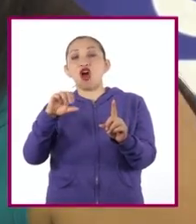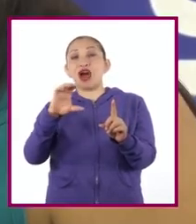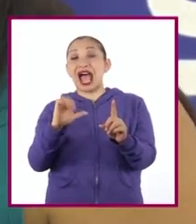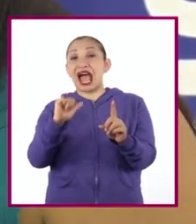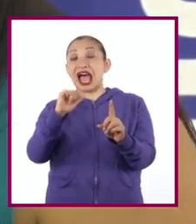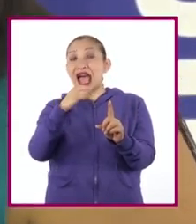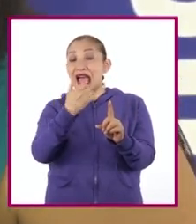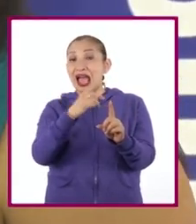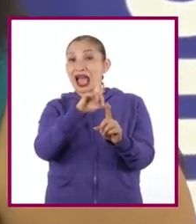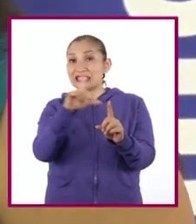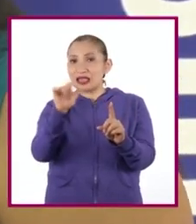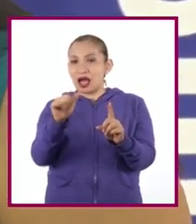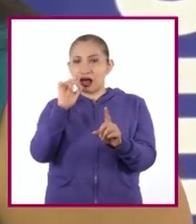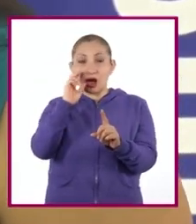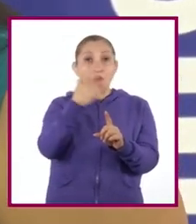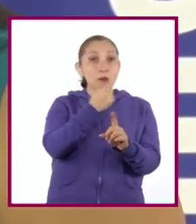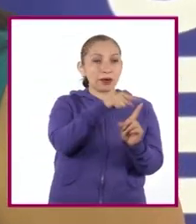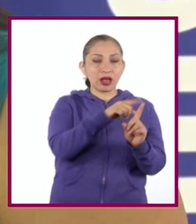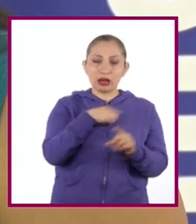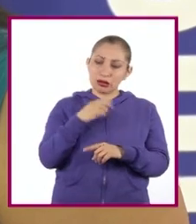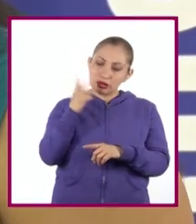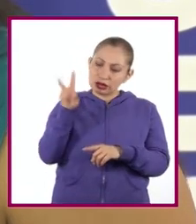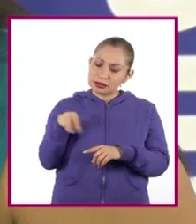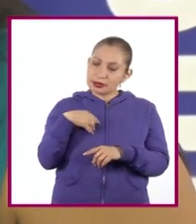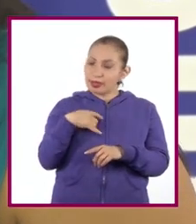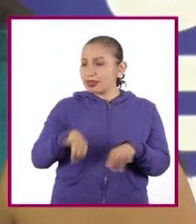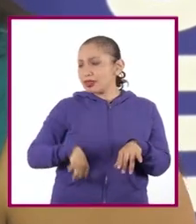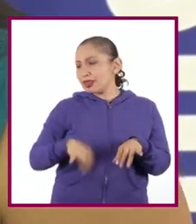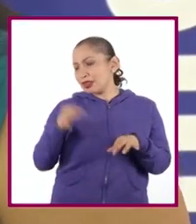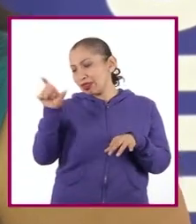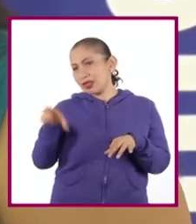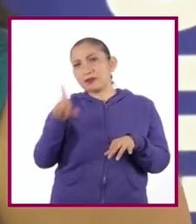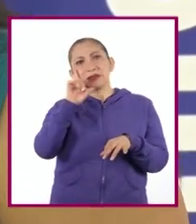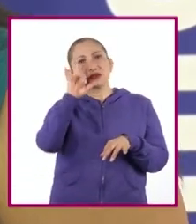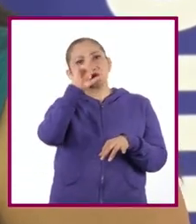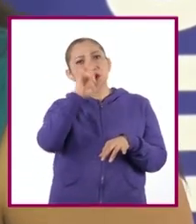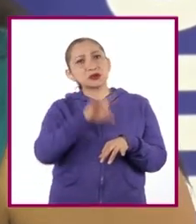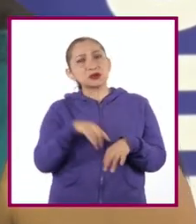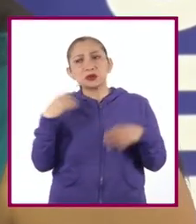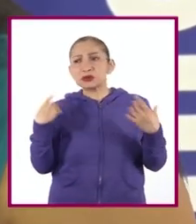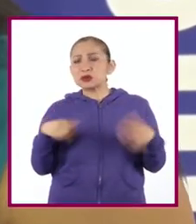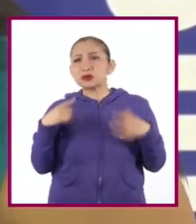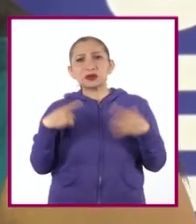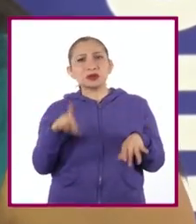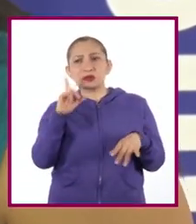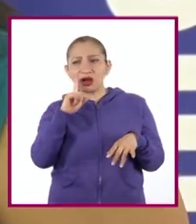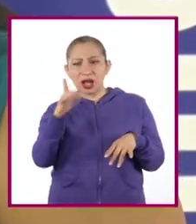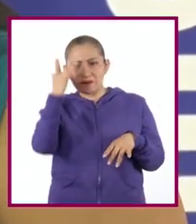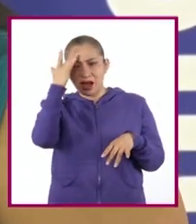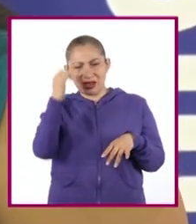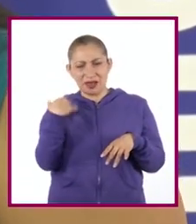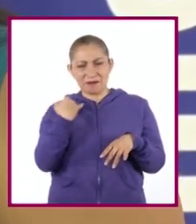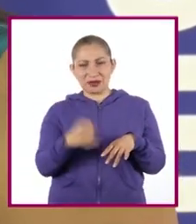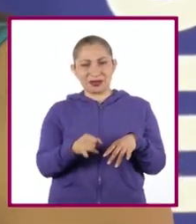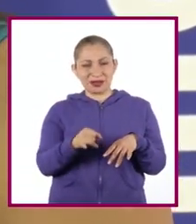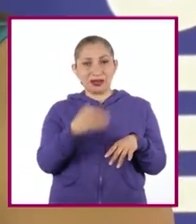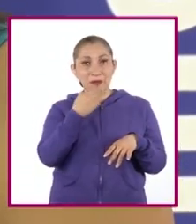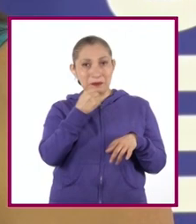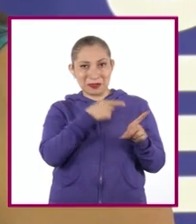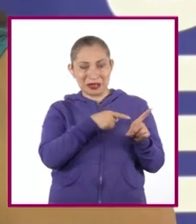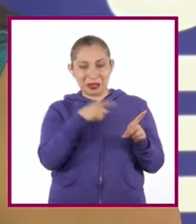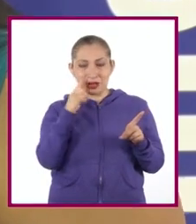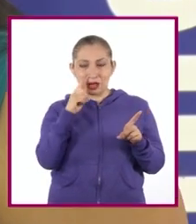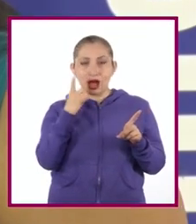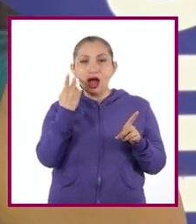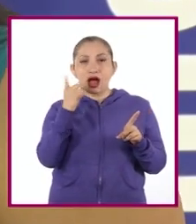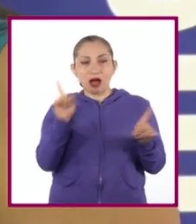Este sentía interés por la mulata, por su belleza y por sus poderes mágicos. Así que